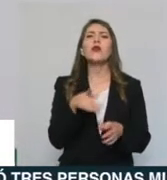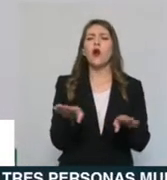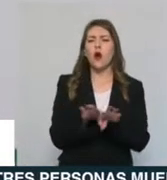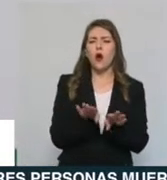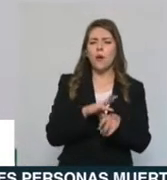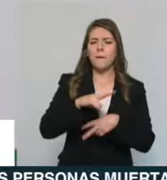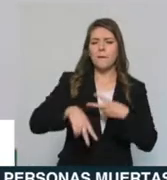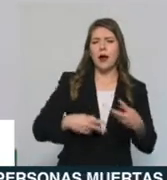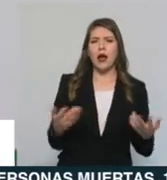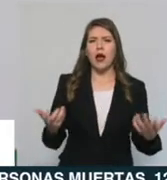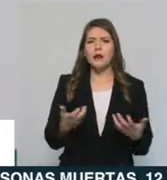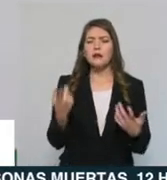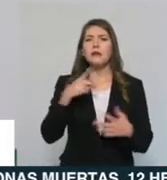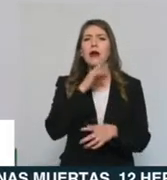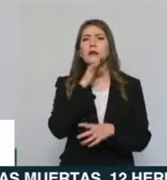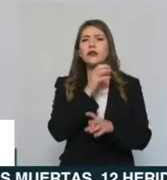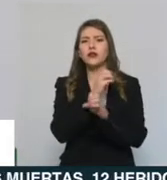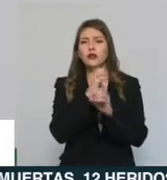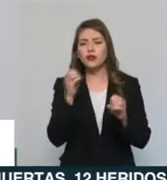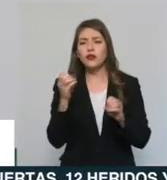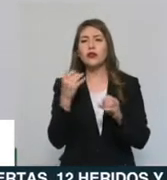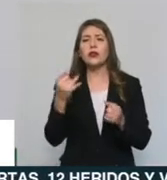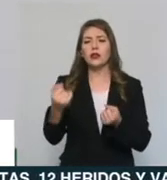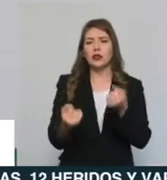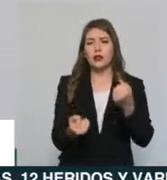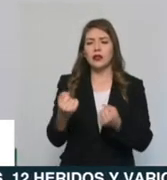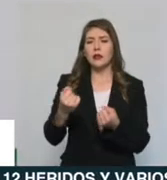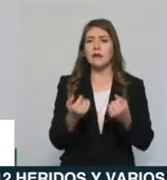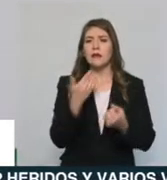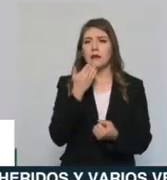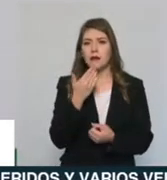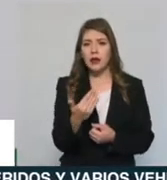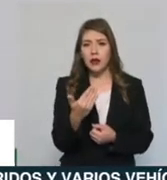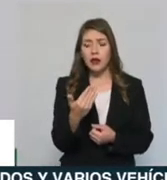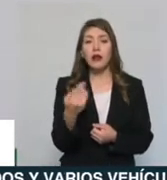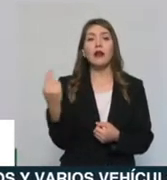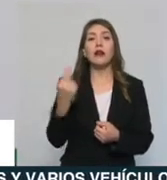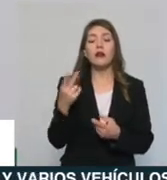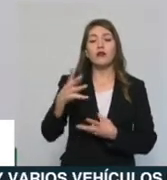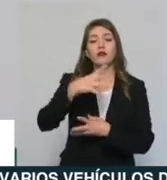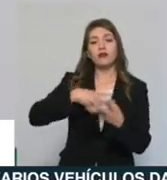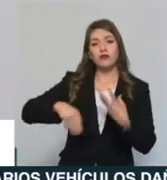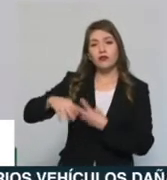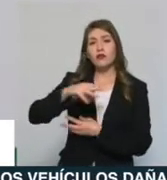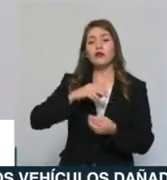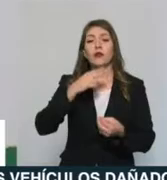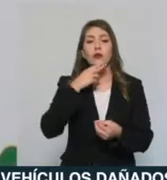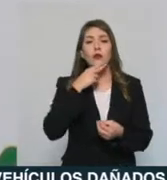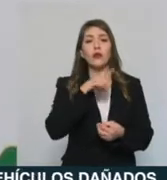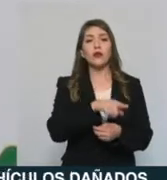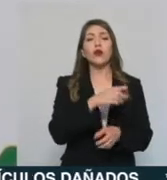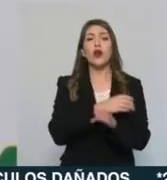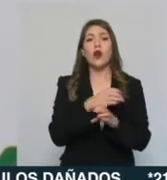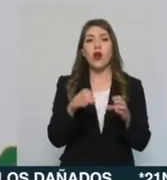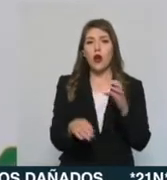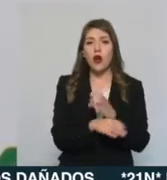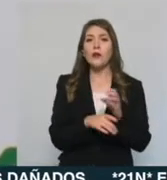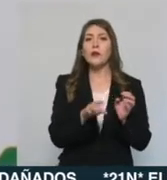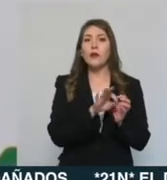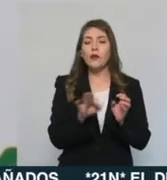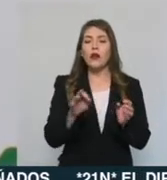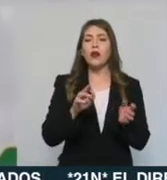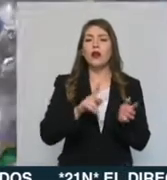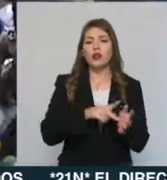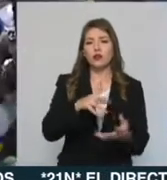y economía circular? Reduciendo, reciclando, reusando y revalorizando los residuos sólidos de la Ciudad